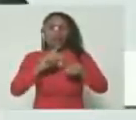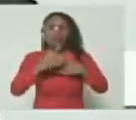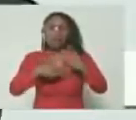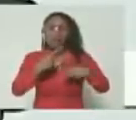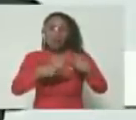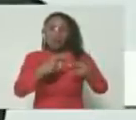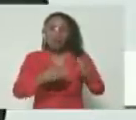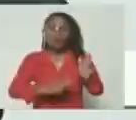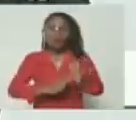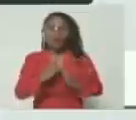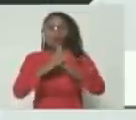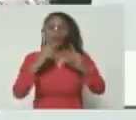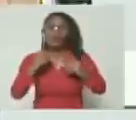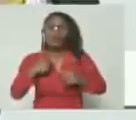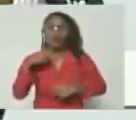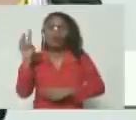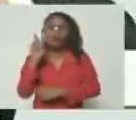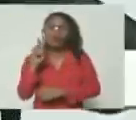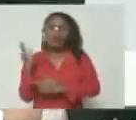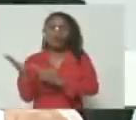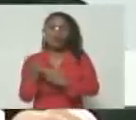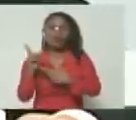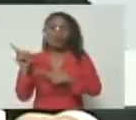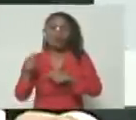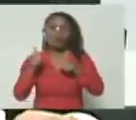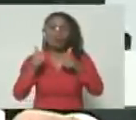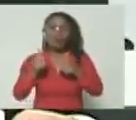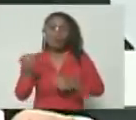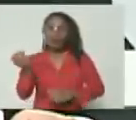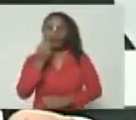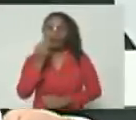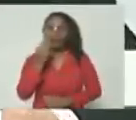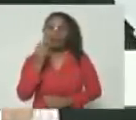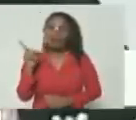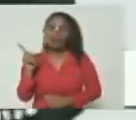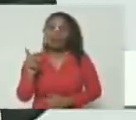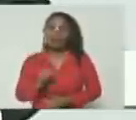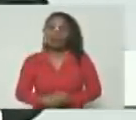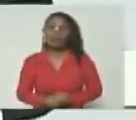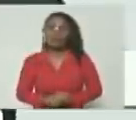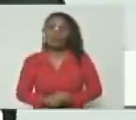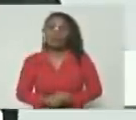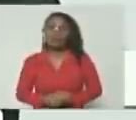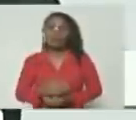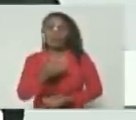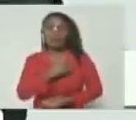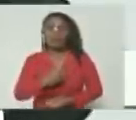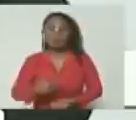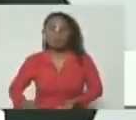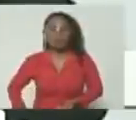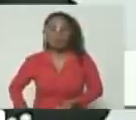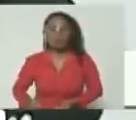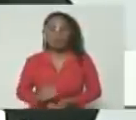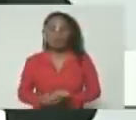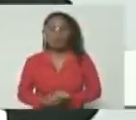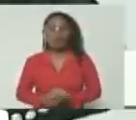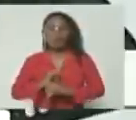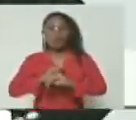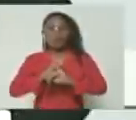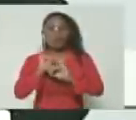para que todos los venezolanos recibamos esos bienes de consumo y esos alimentos. Presidente, y